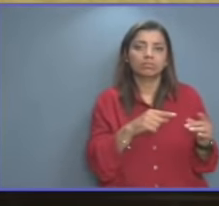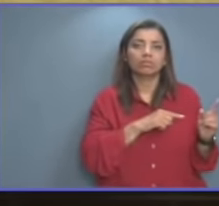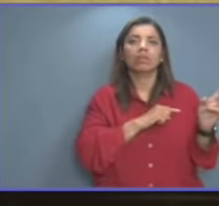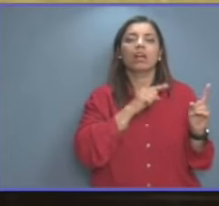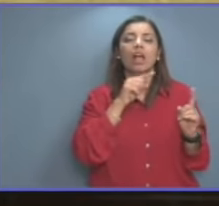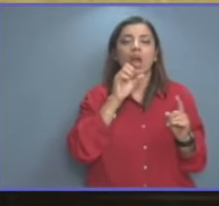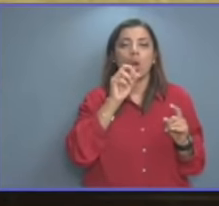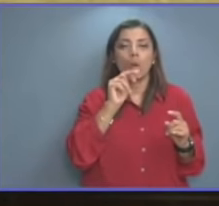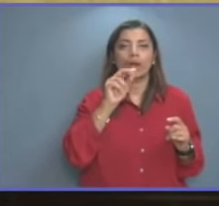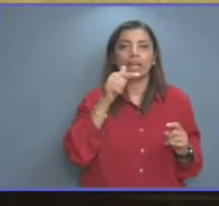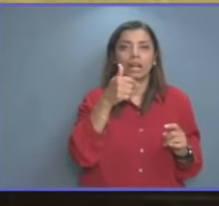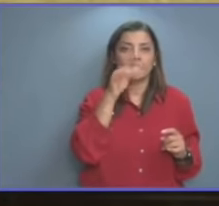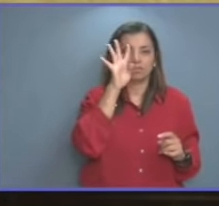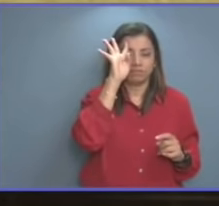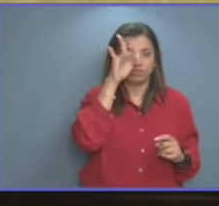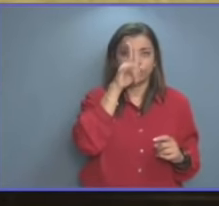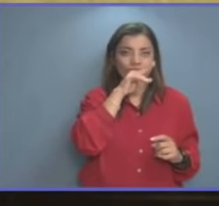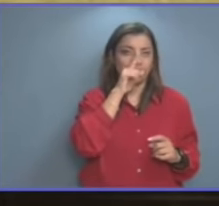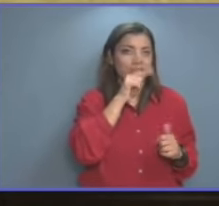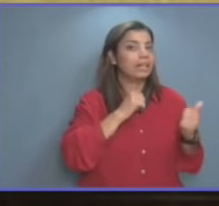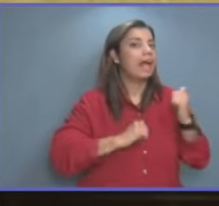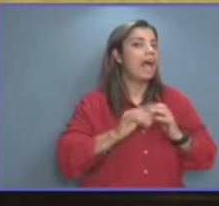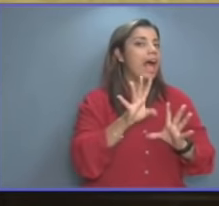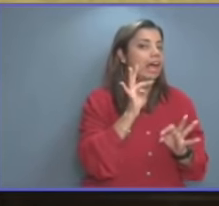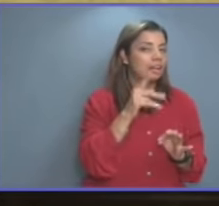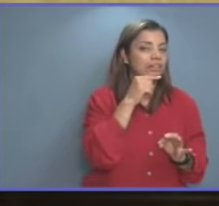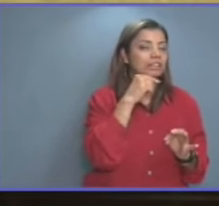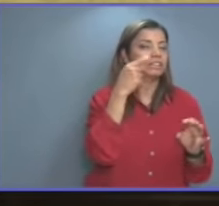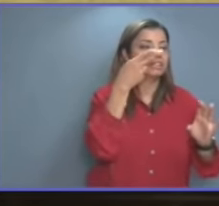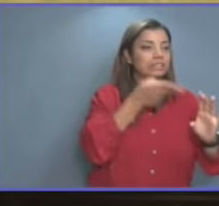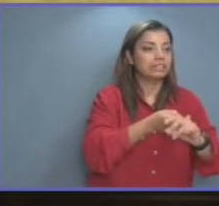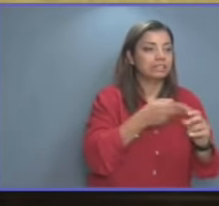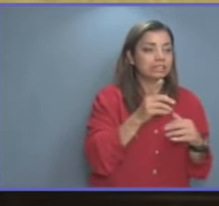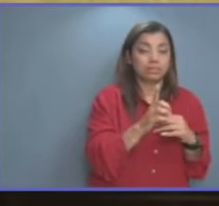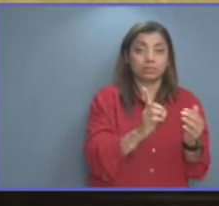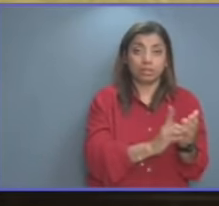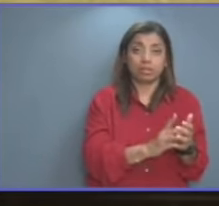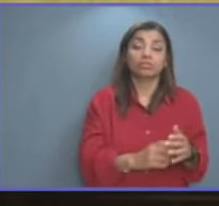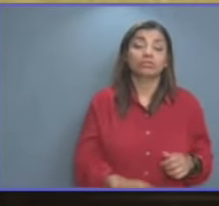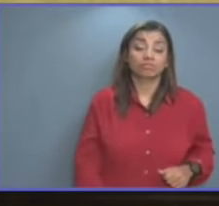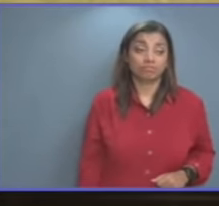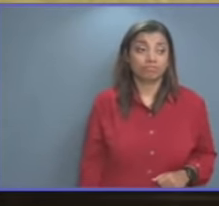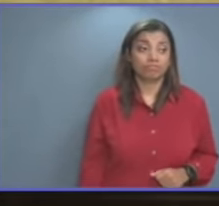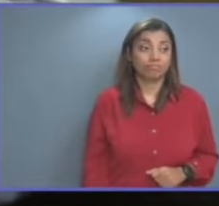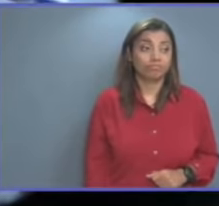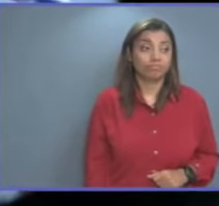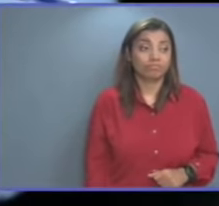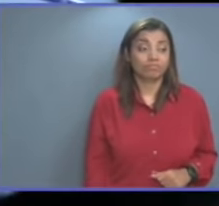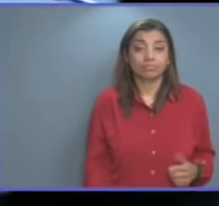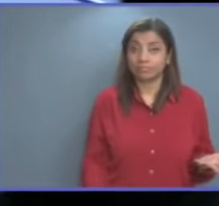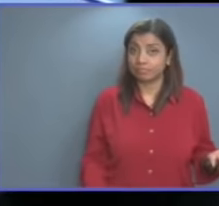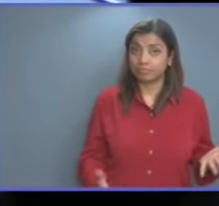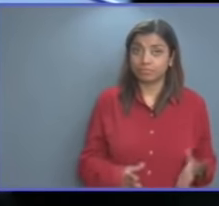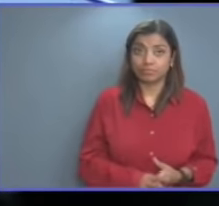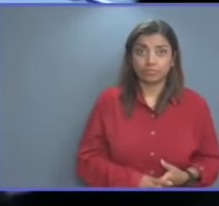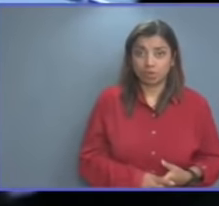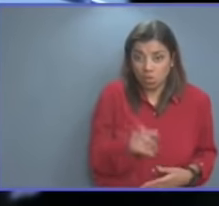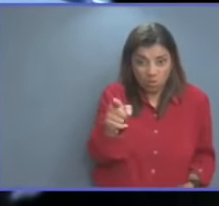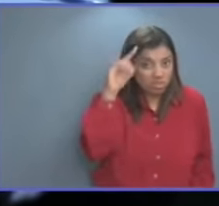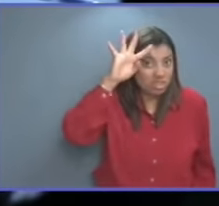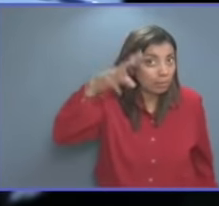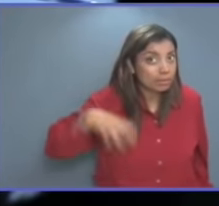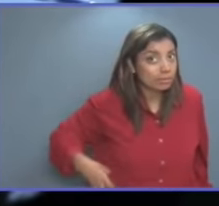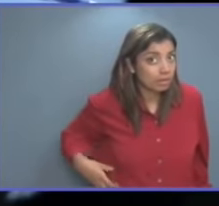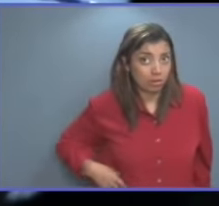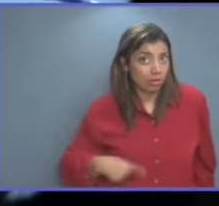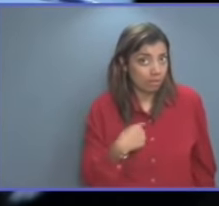ongs ficticias y que incluso algunas eran integradas por diputados y no le está mintiendo a mí no le